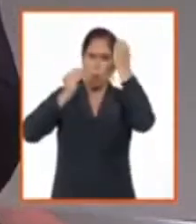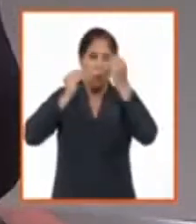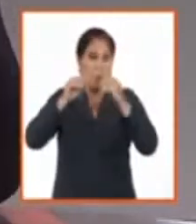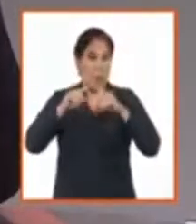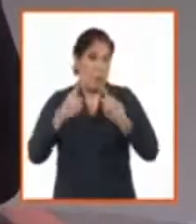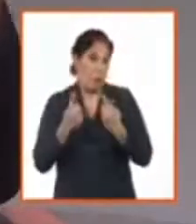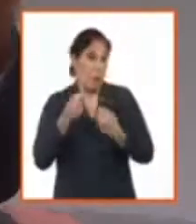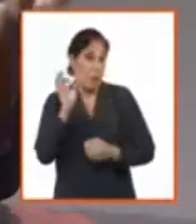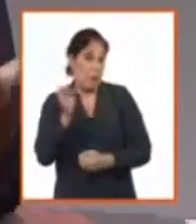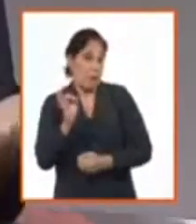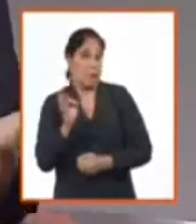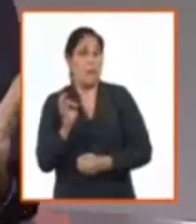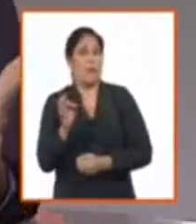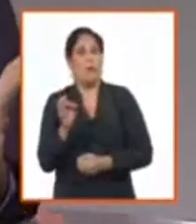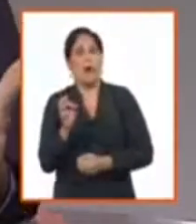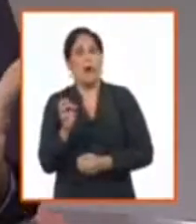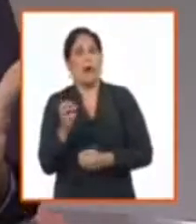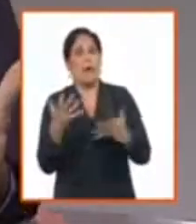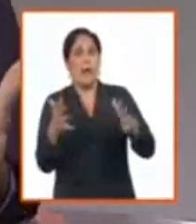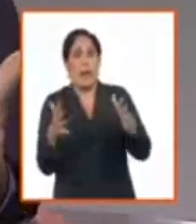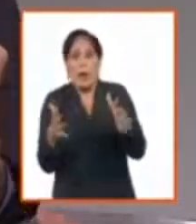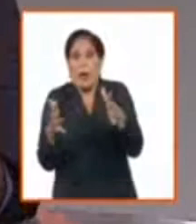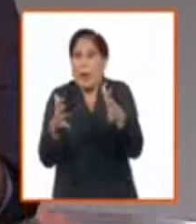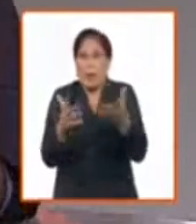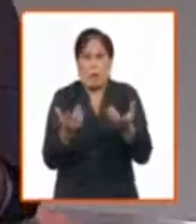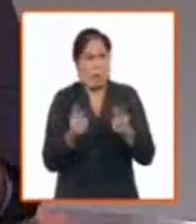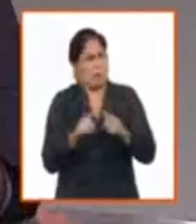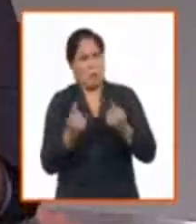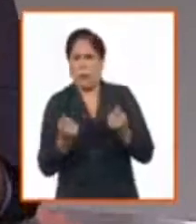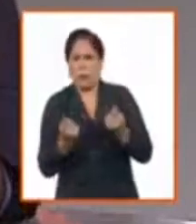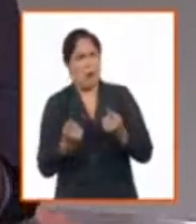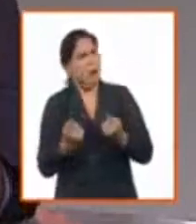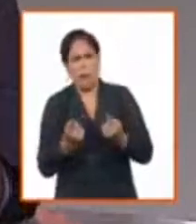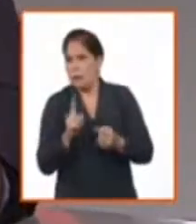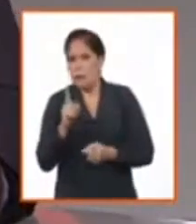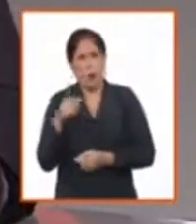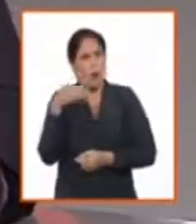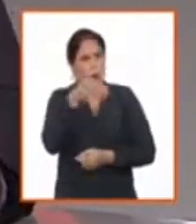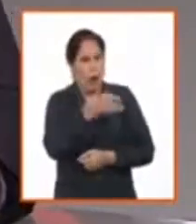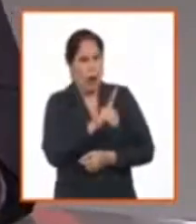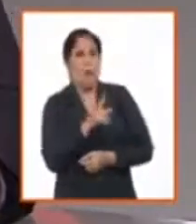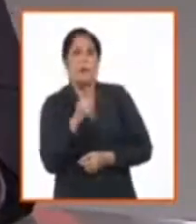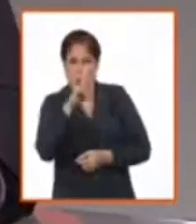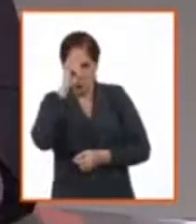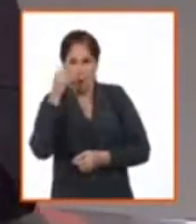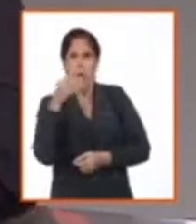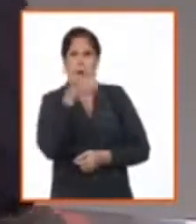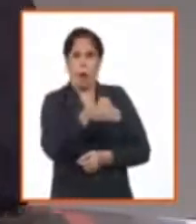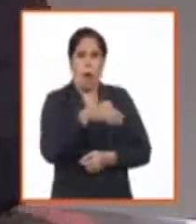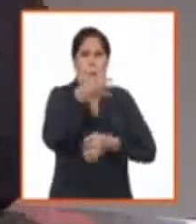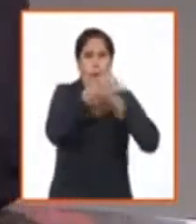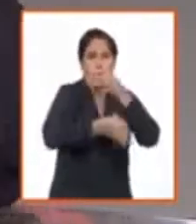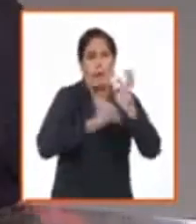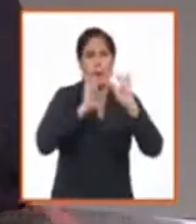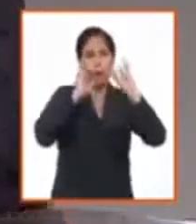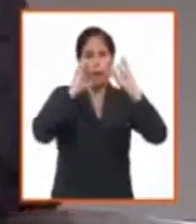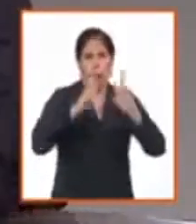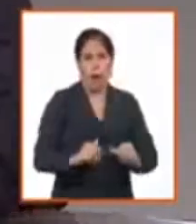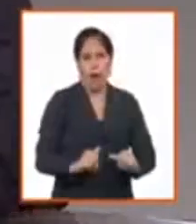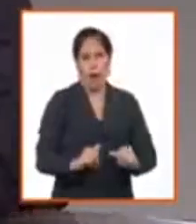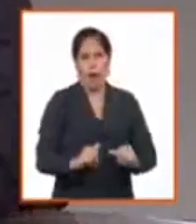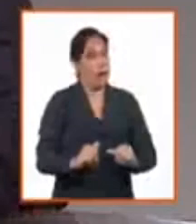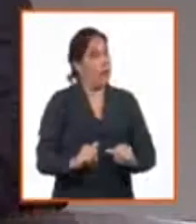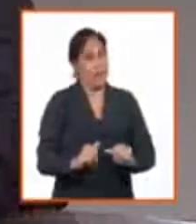esa falta de temor en decir oh no voy o si voy voy a decir lo que me da la gana